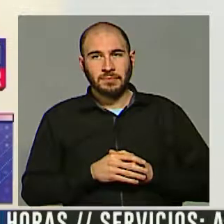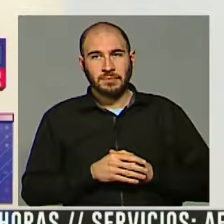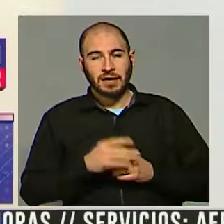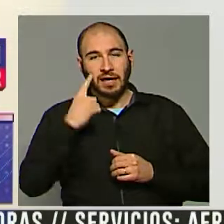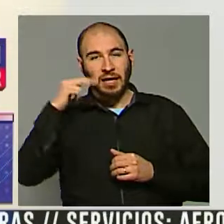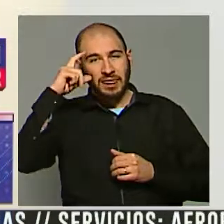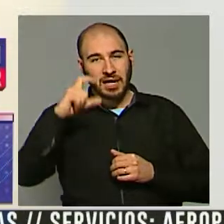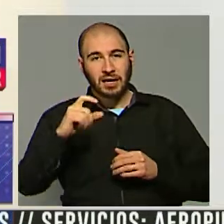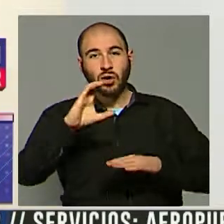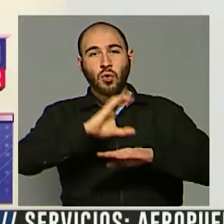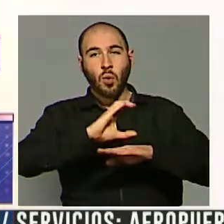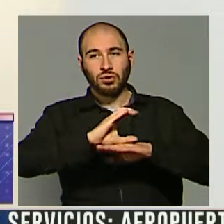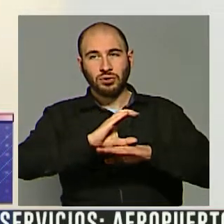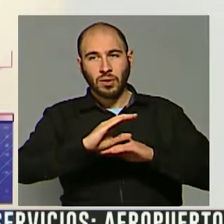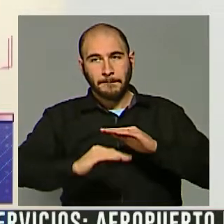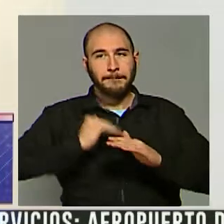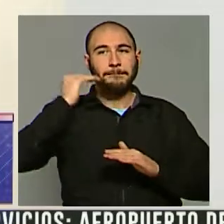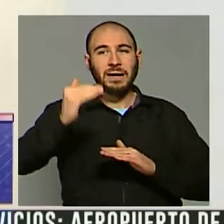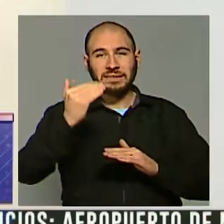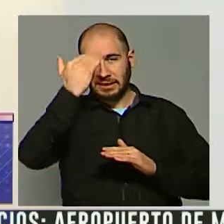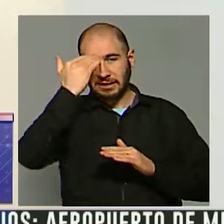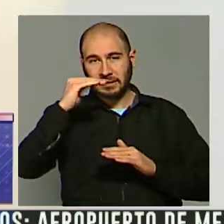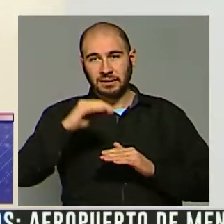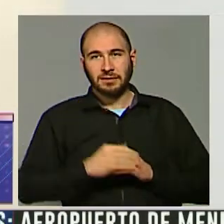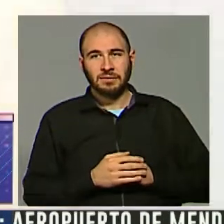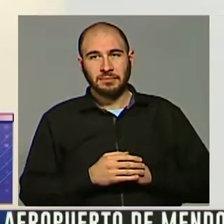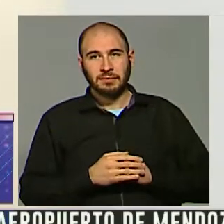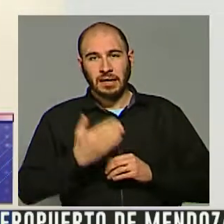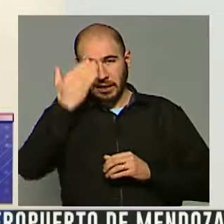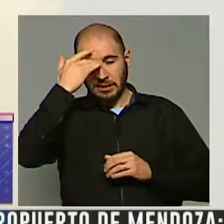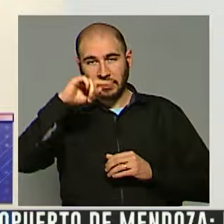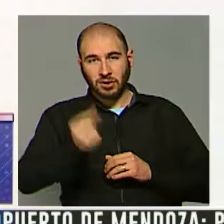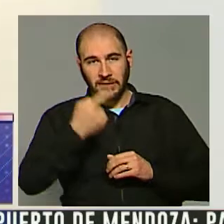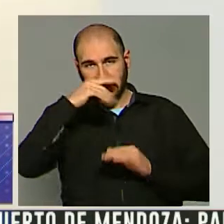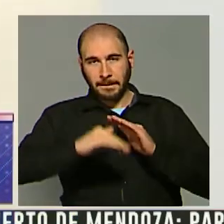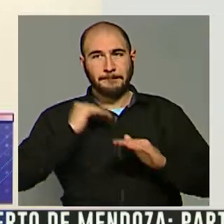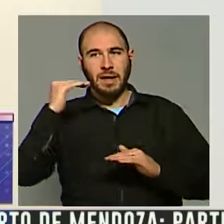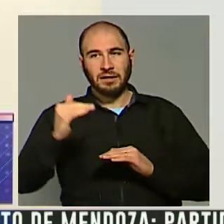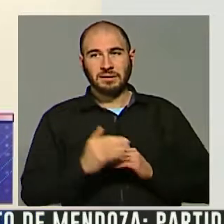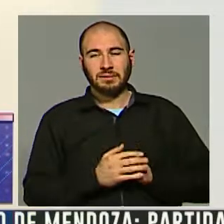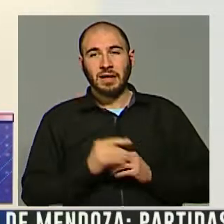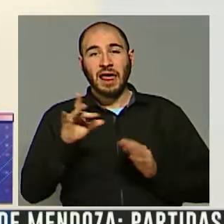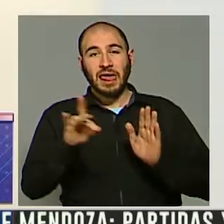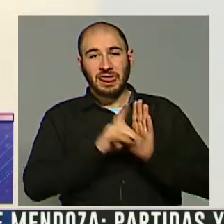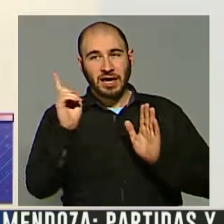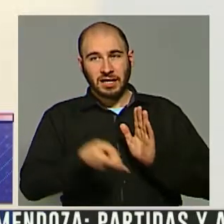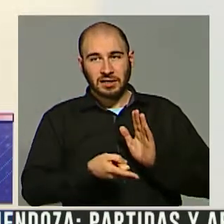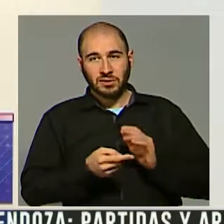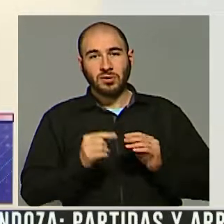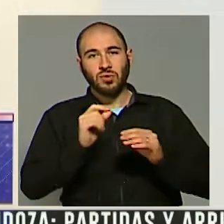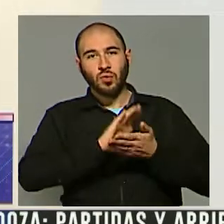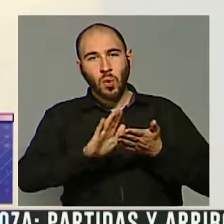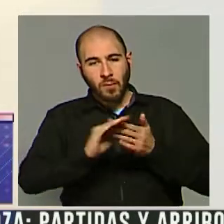INDEC cuyo ha superado el 15,7. Ese decreto va a